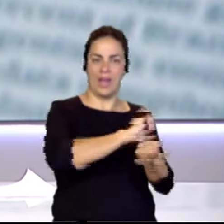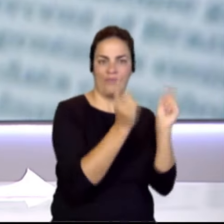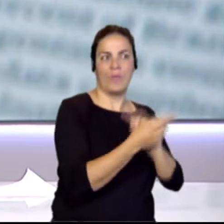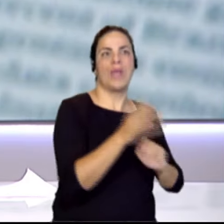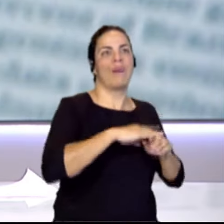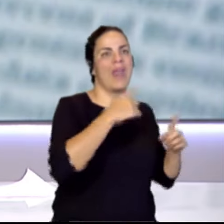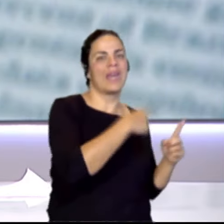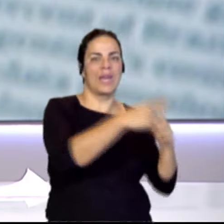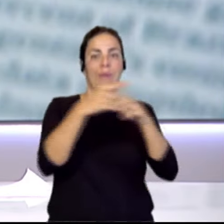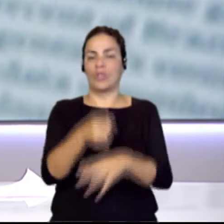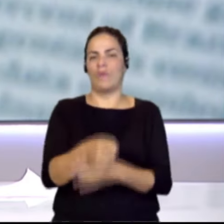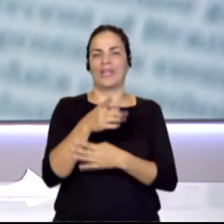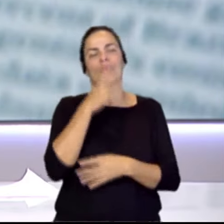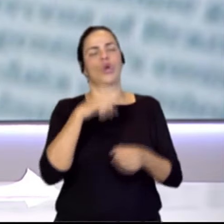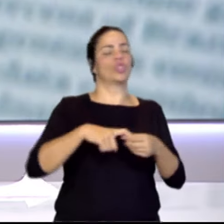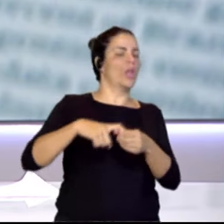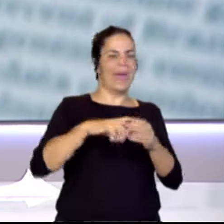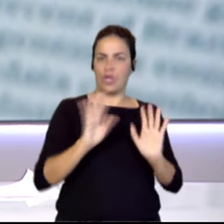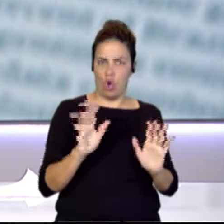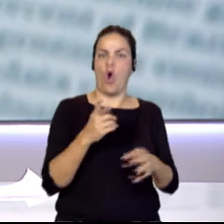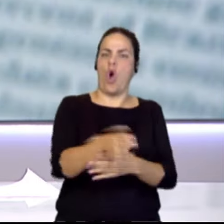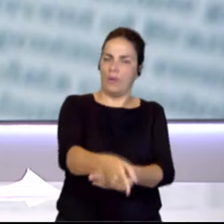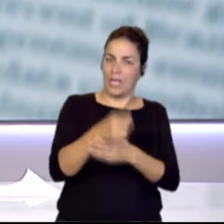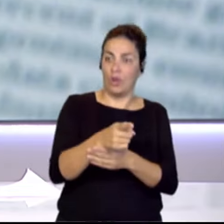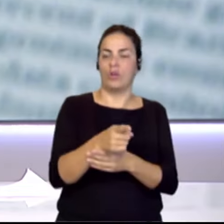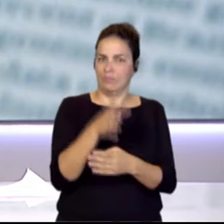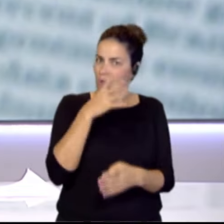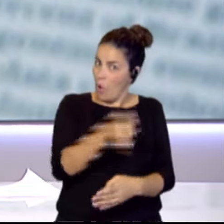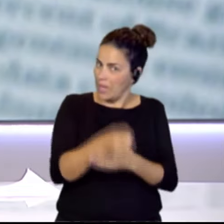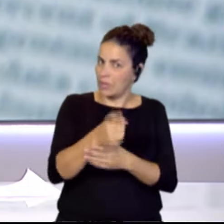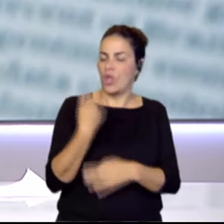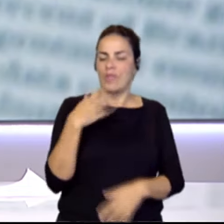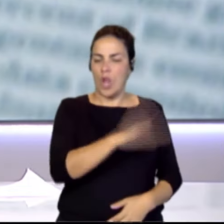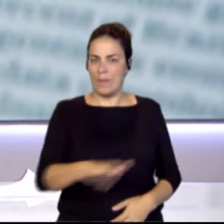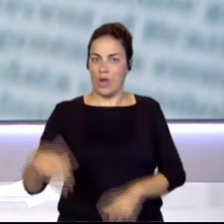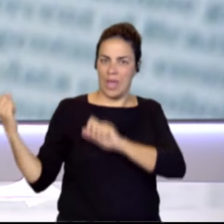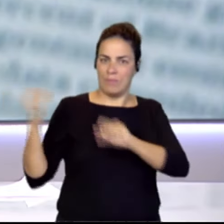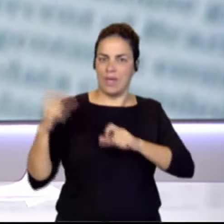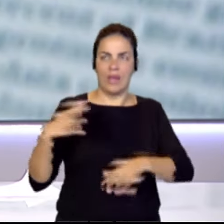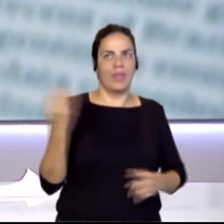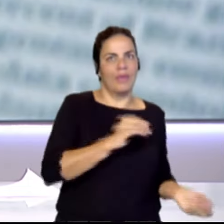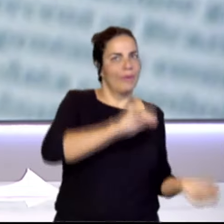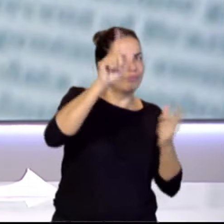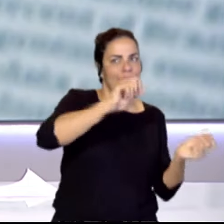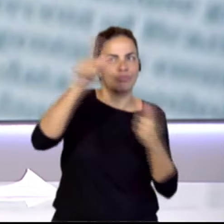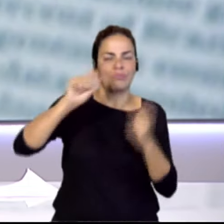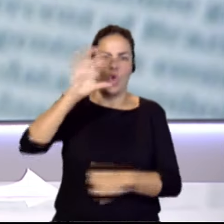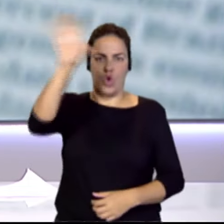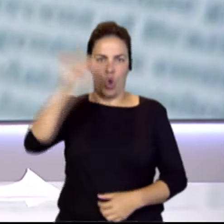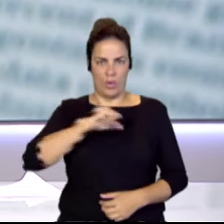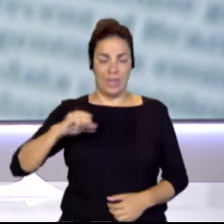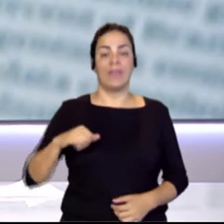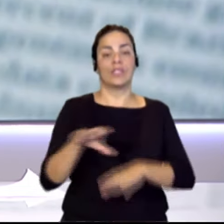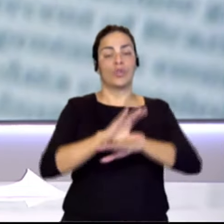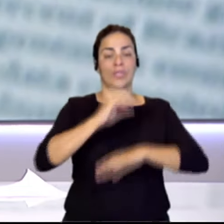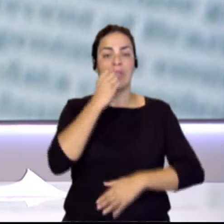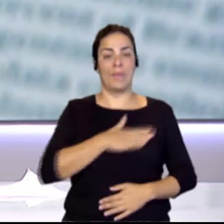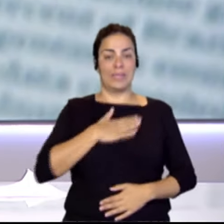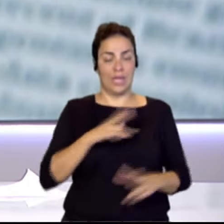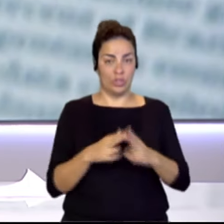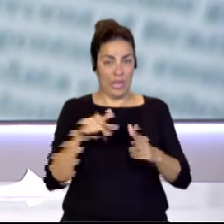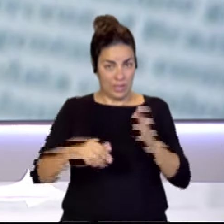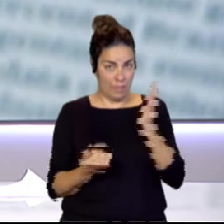no solidario ya obligatorio de los menores migrantes por todas las comunidades la consejera de bienestar social que ha estado esta mañana aquí en nuestro programa